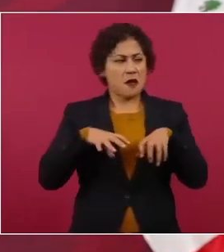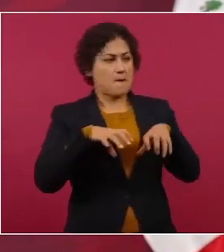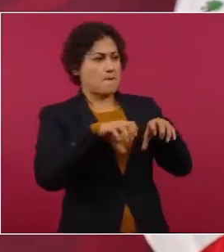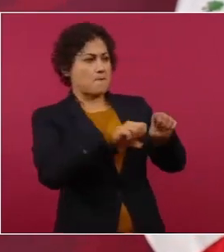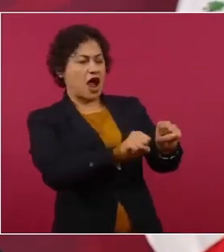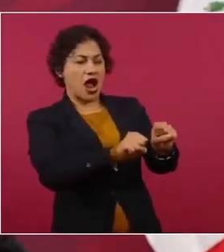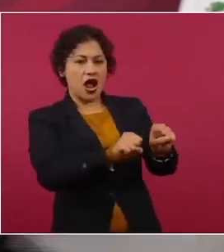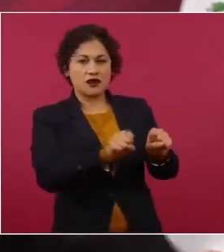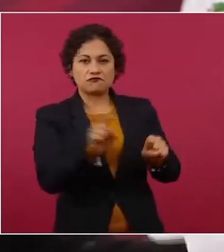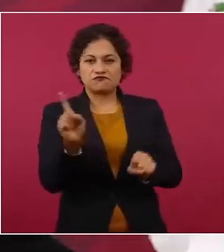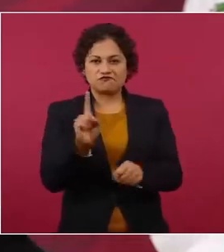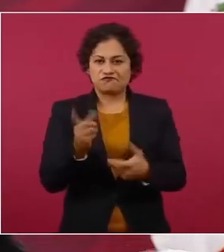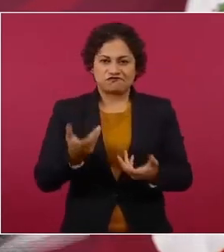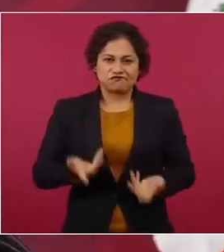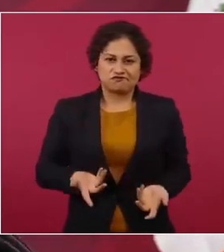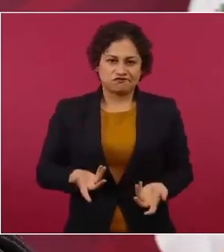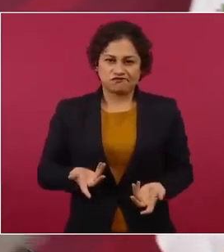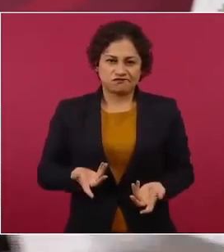Pero